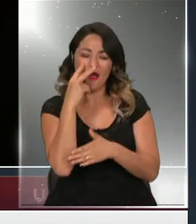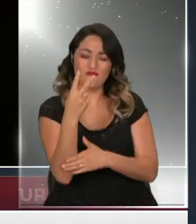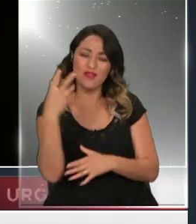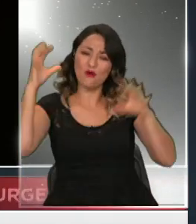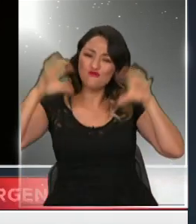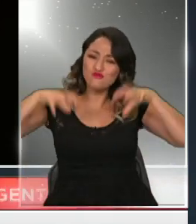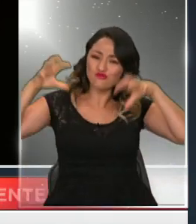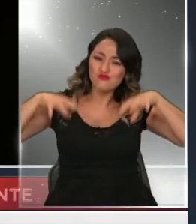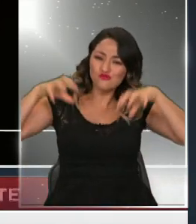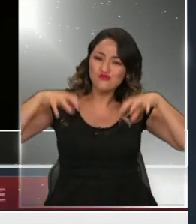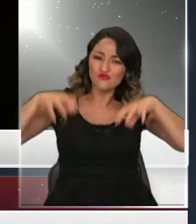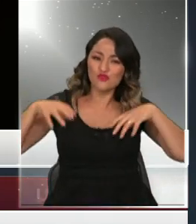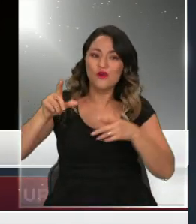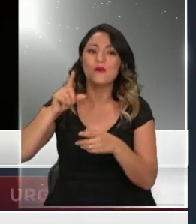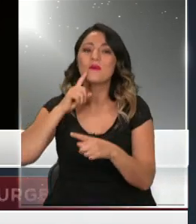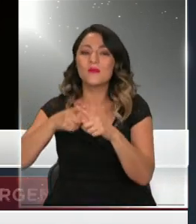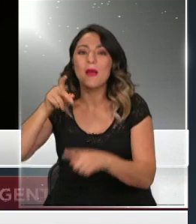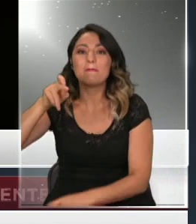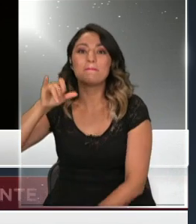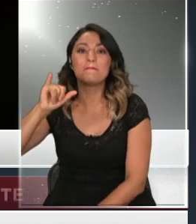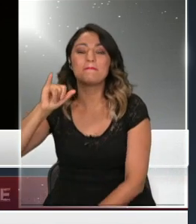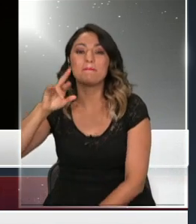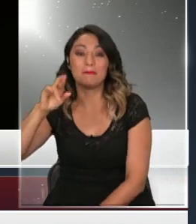Vargas está allí y nos cuenta qué está ocurriendo, Priscila.